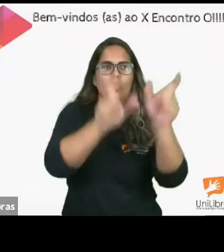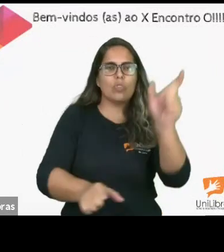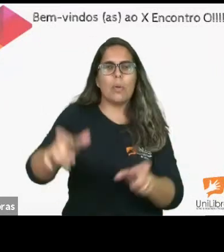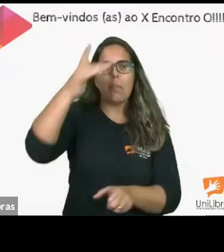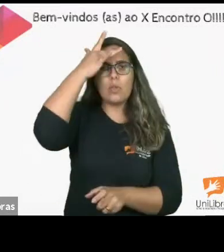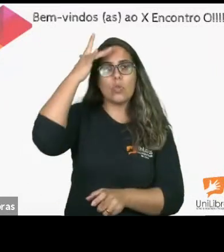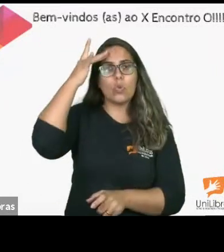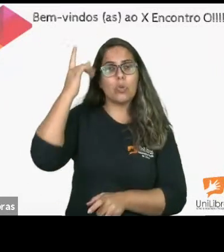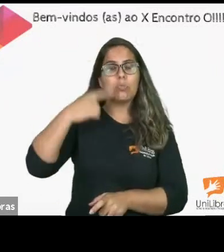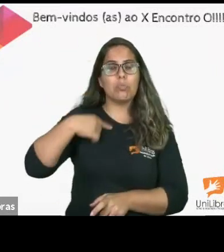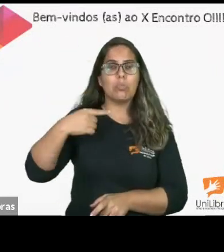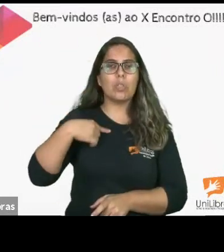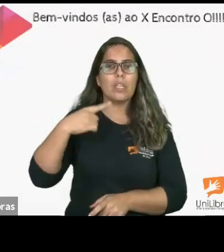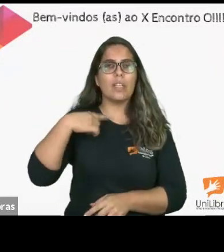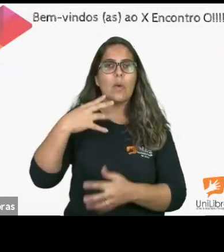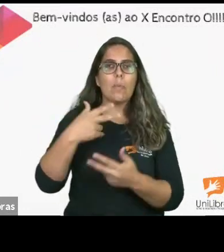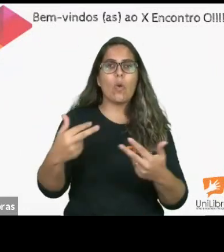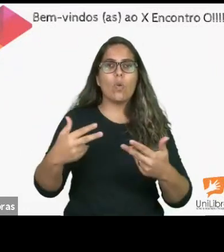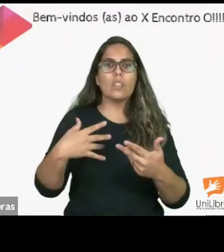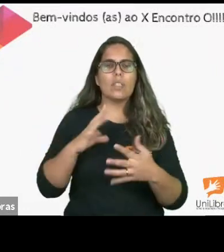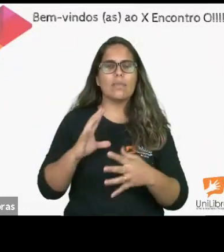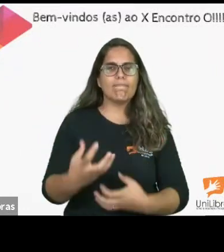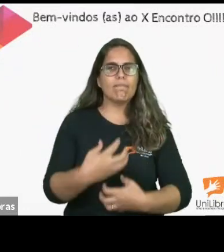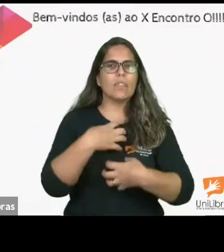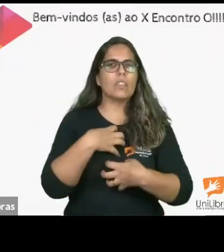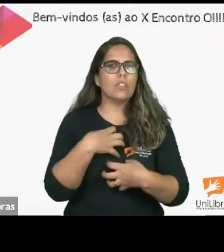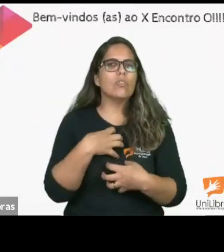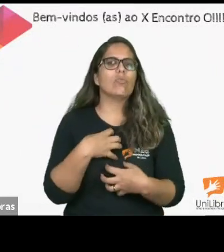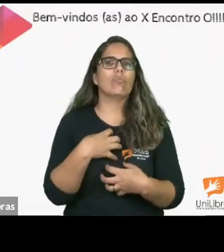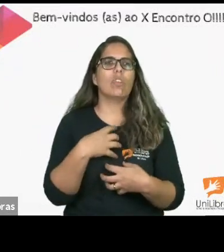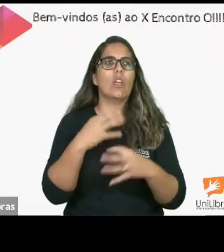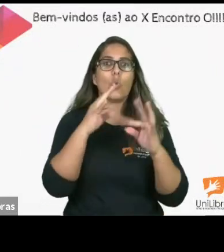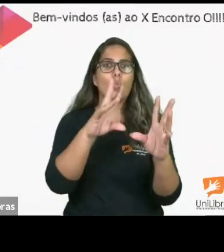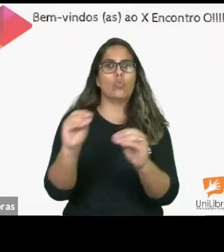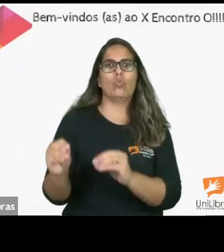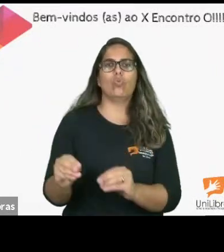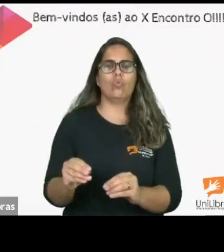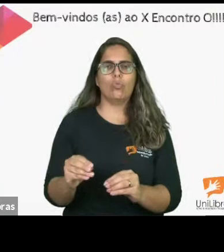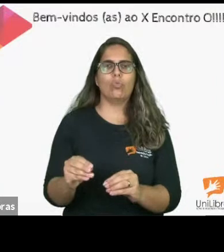compromete. Es una cosa que compromete. Nos compromete a todo, ¿sí?